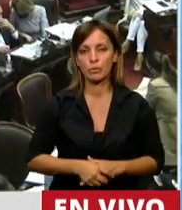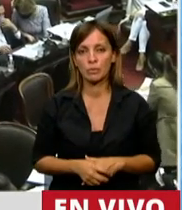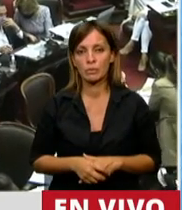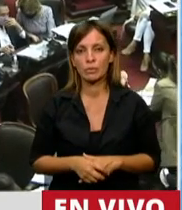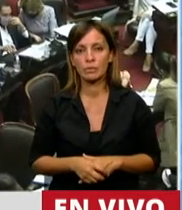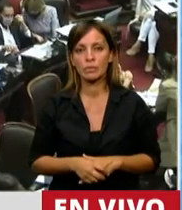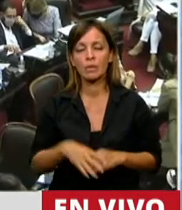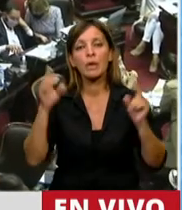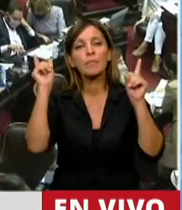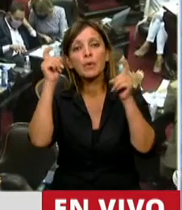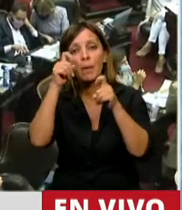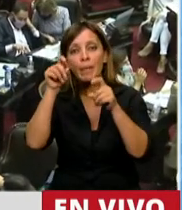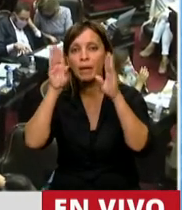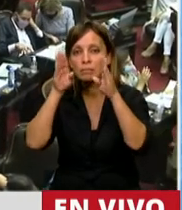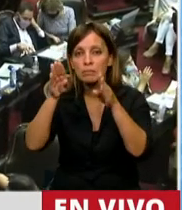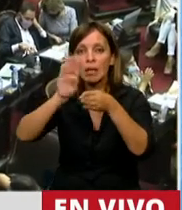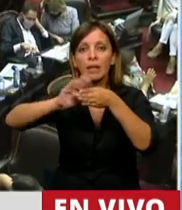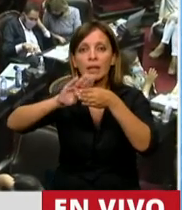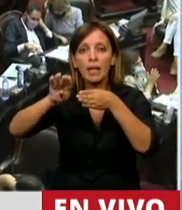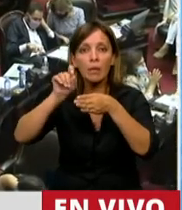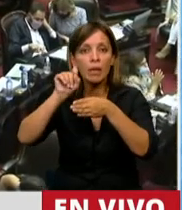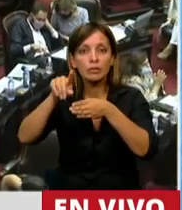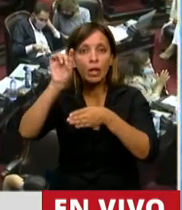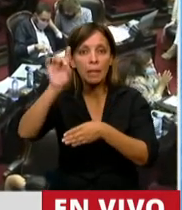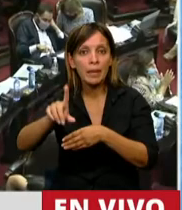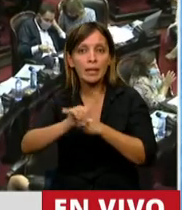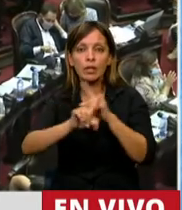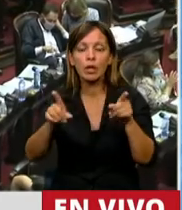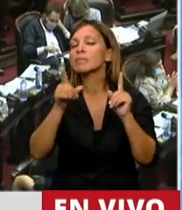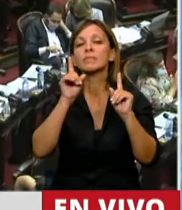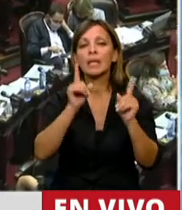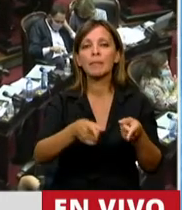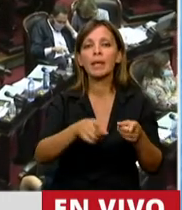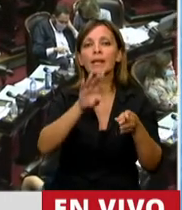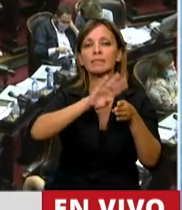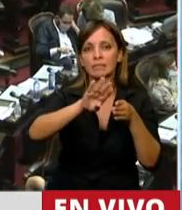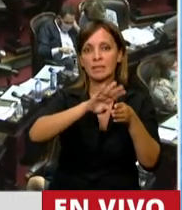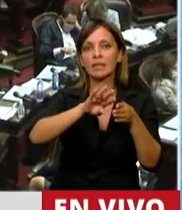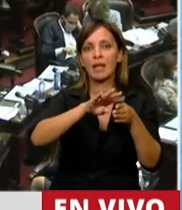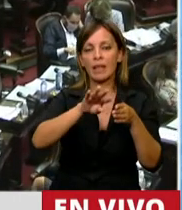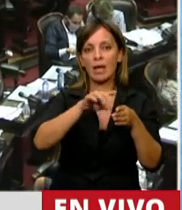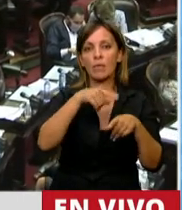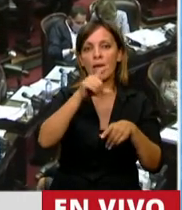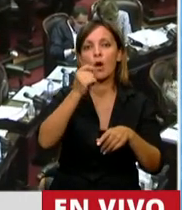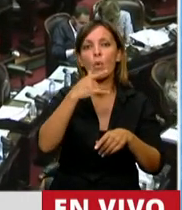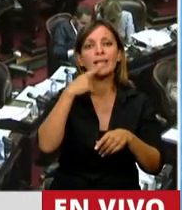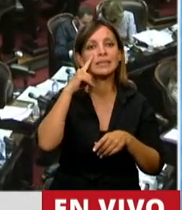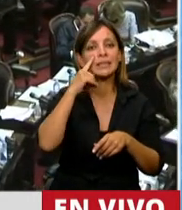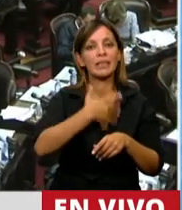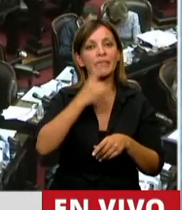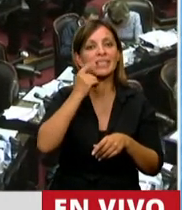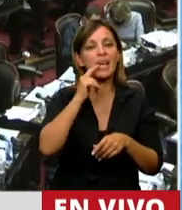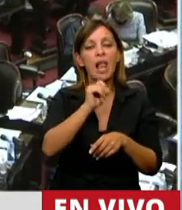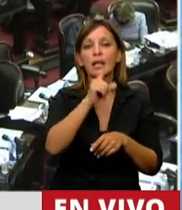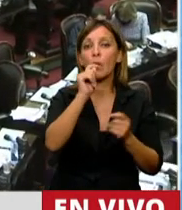Y el problema no es solo la deuda fiscal, sino también la deuda cuasi fiscal, aquella que emite el Banco Central